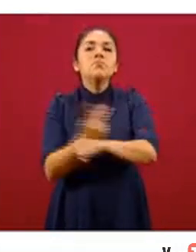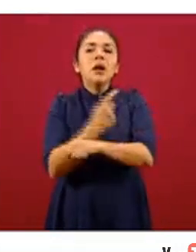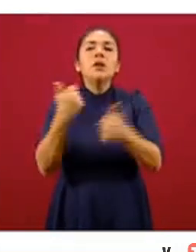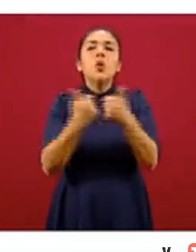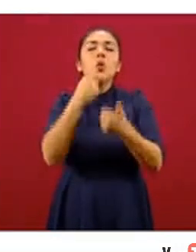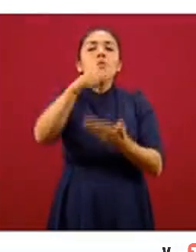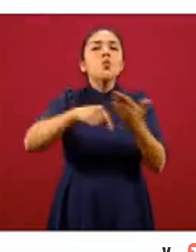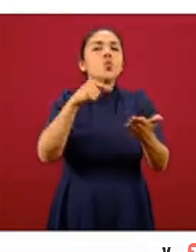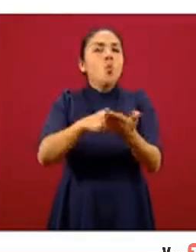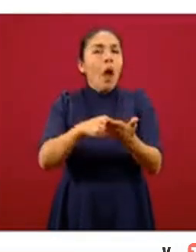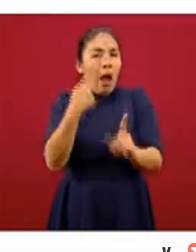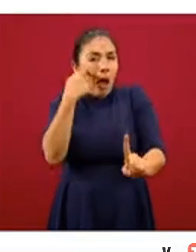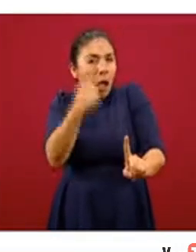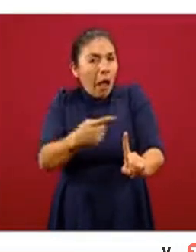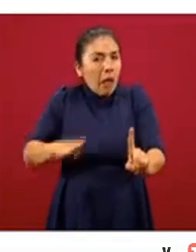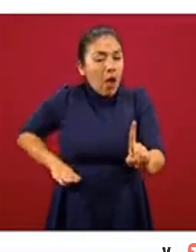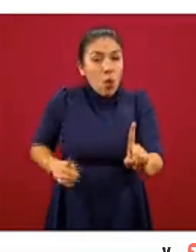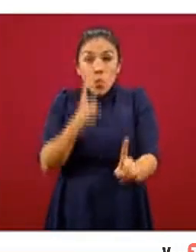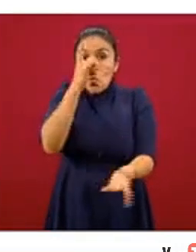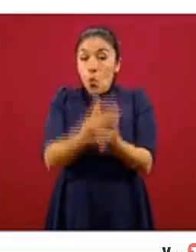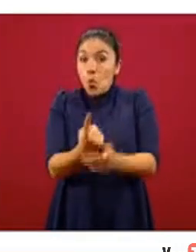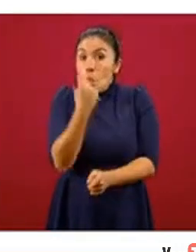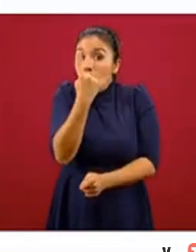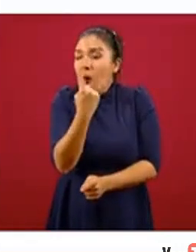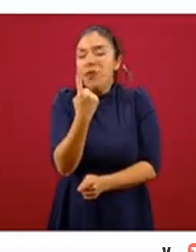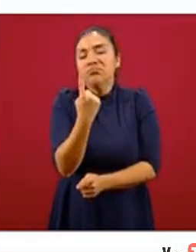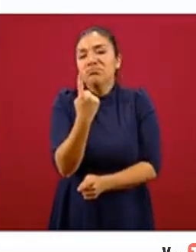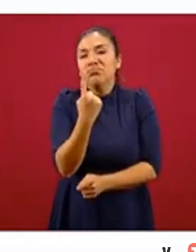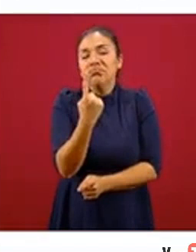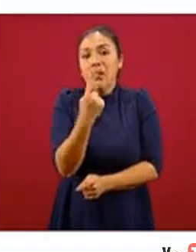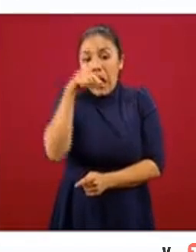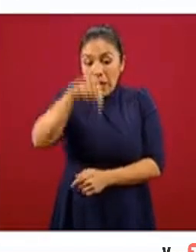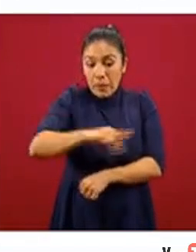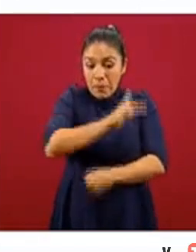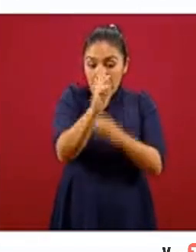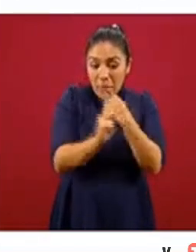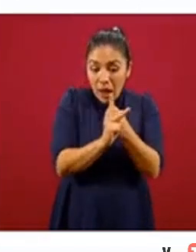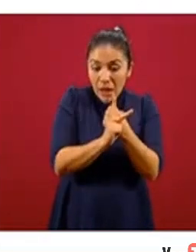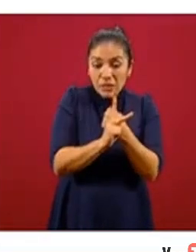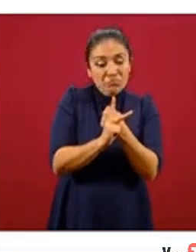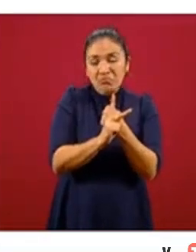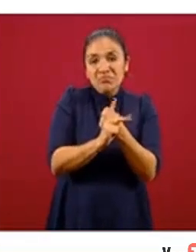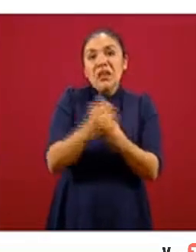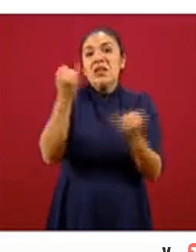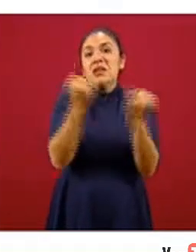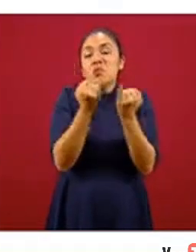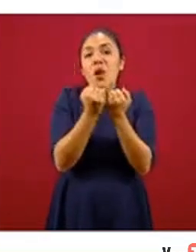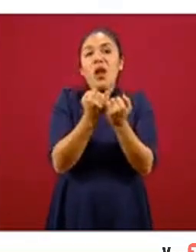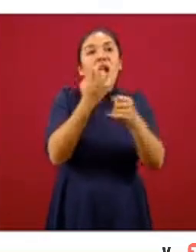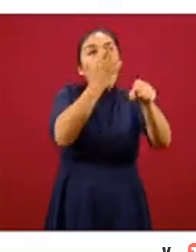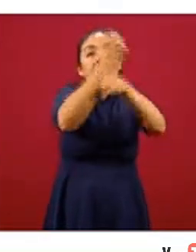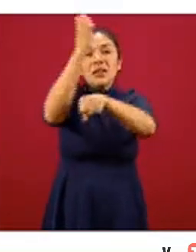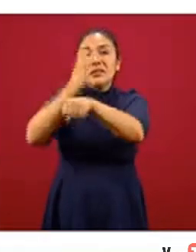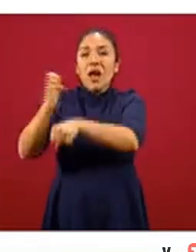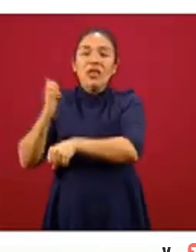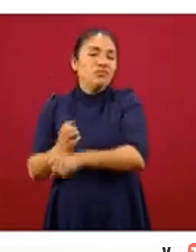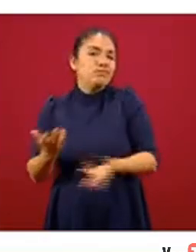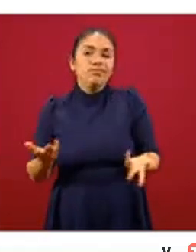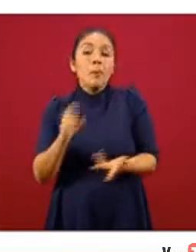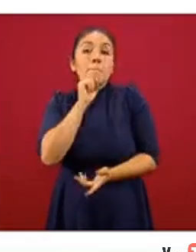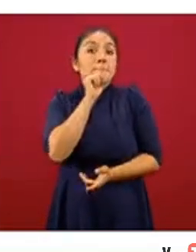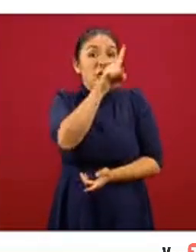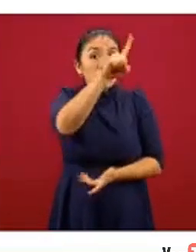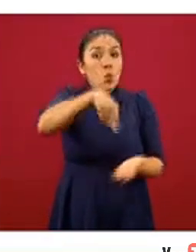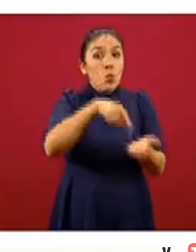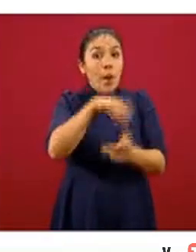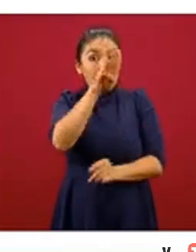sitios específicos, no es una sola epidemia, ni a nivel del país, ni al interior de los estados. La propia Baja California